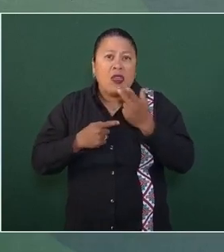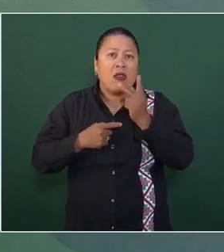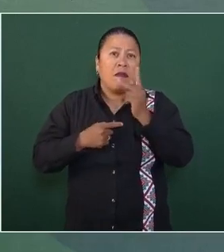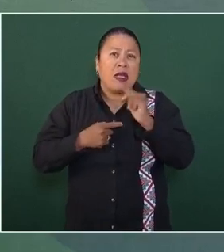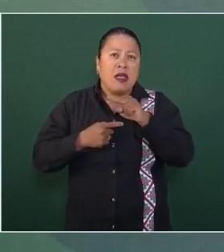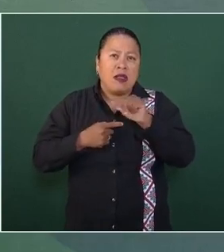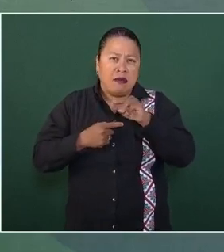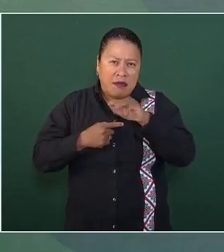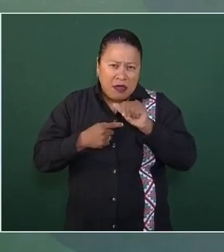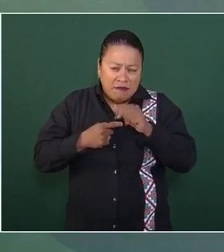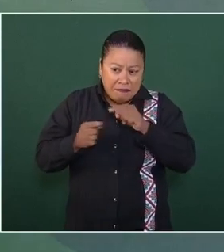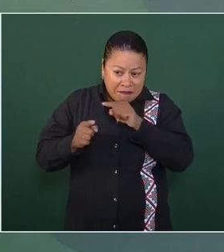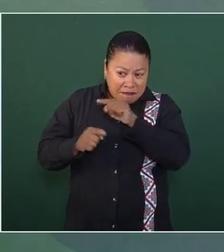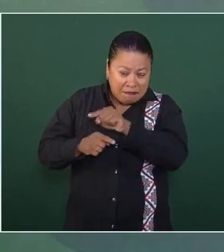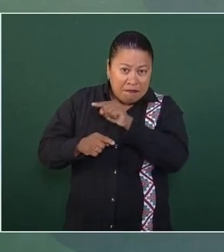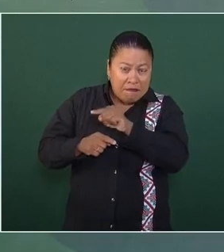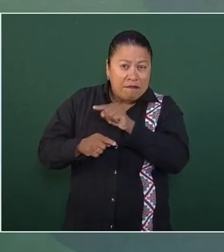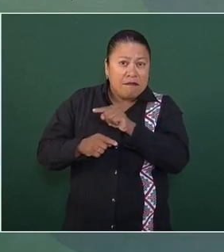que